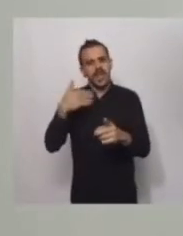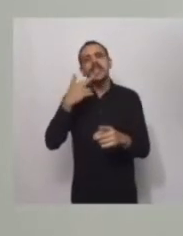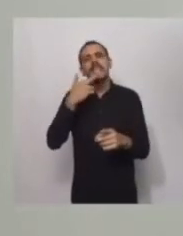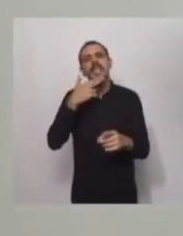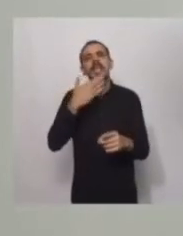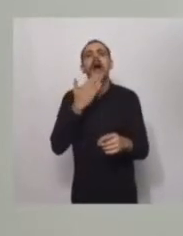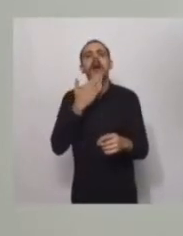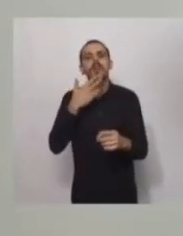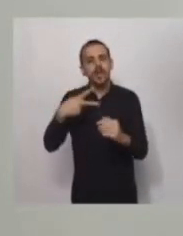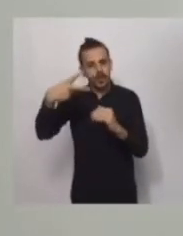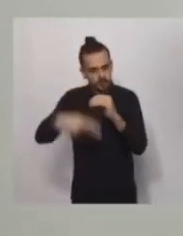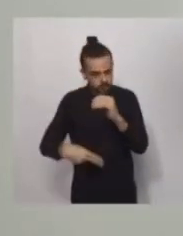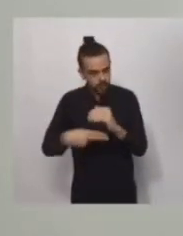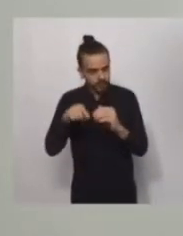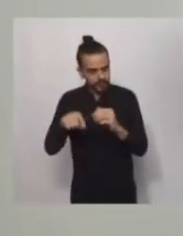que pagan